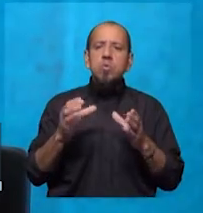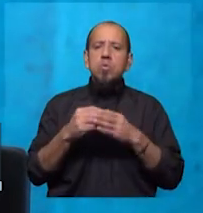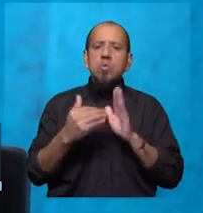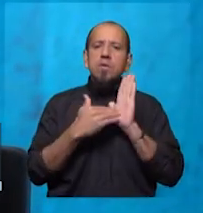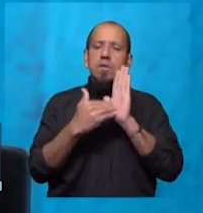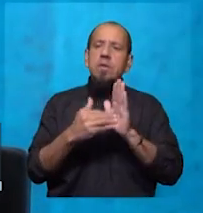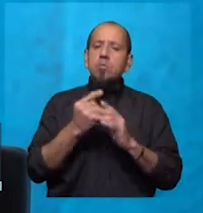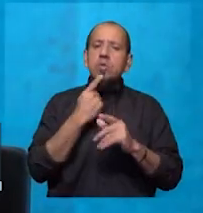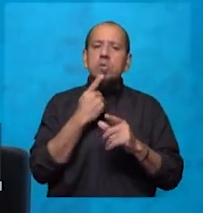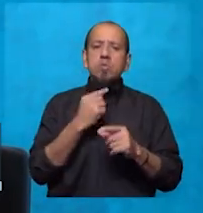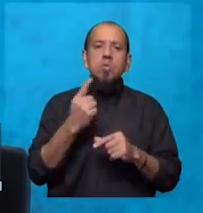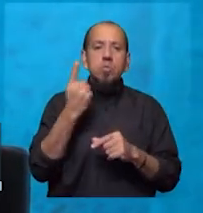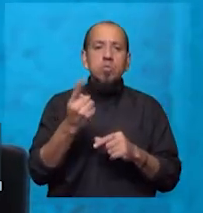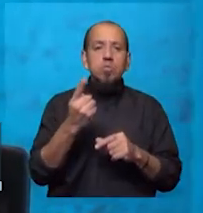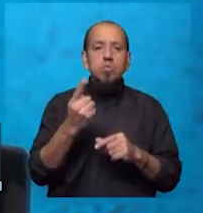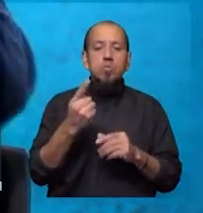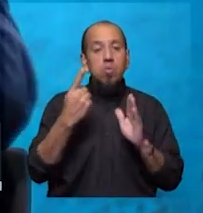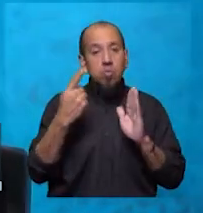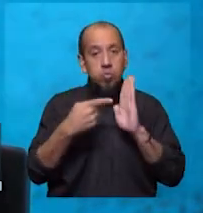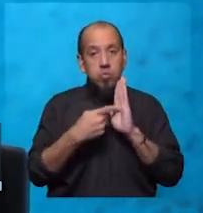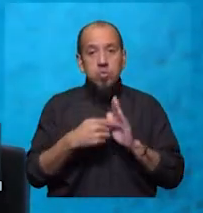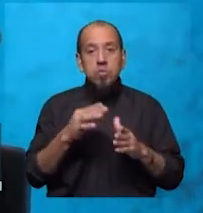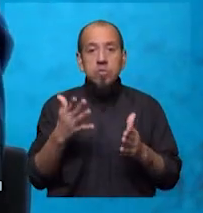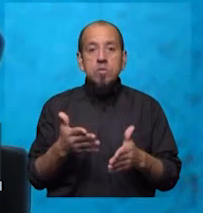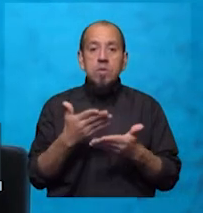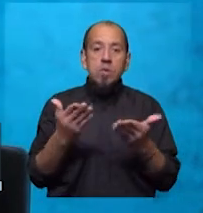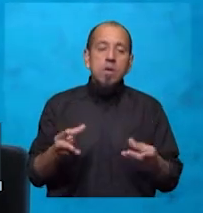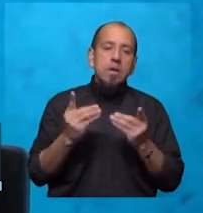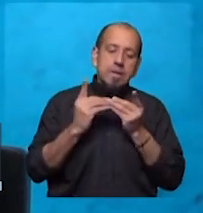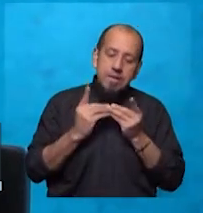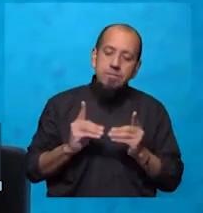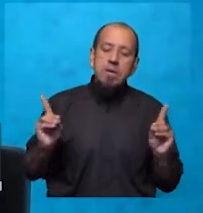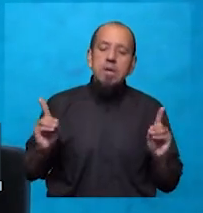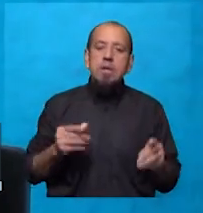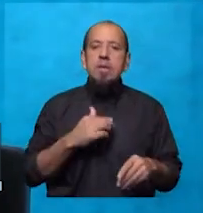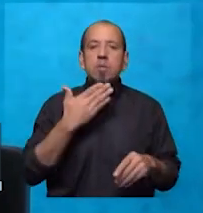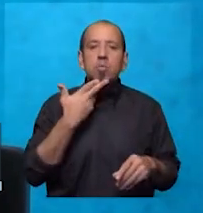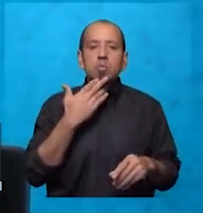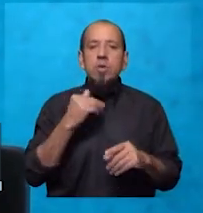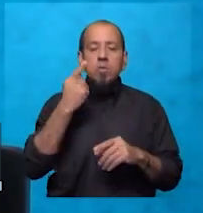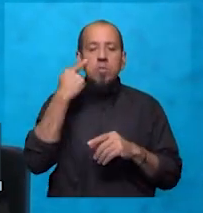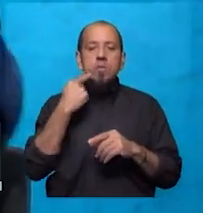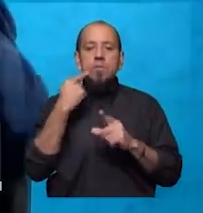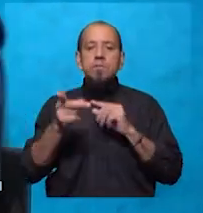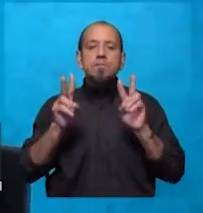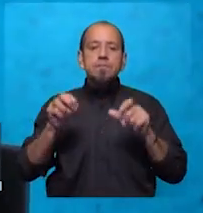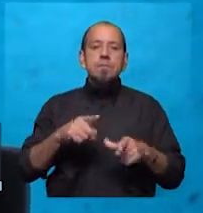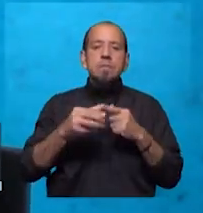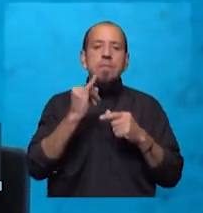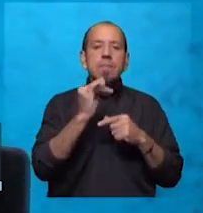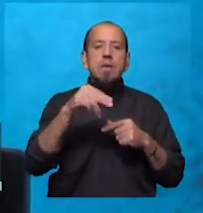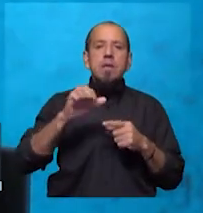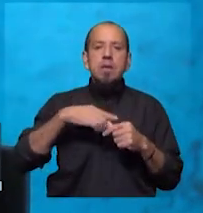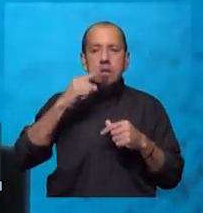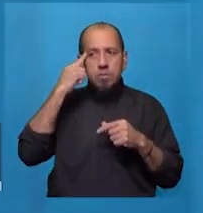y una de las medidas apunta precisamente a tratar de bueno despejar las dudas o el debate sobre las cifras y pasar ese tema al INE que